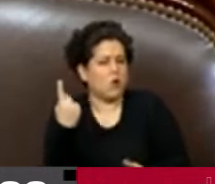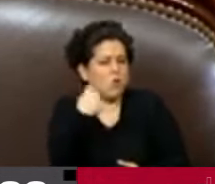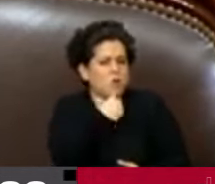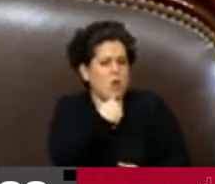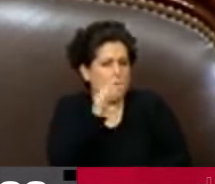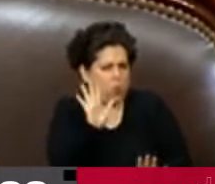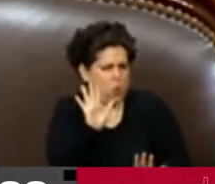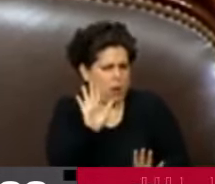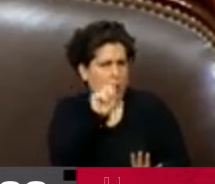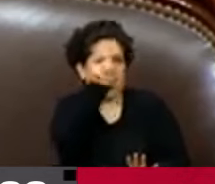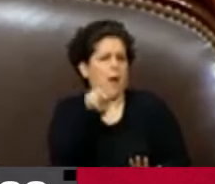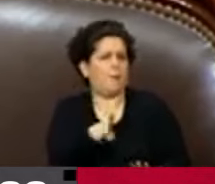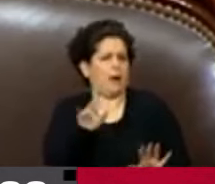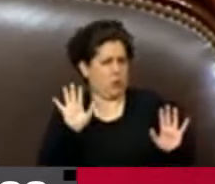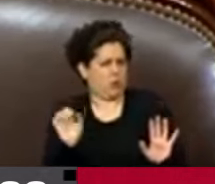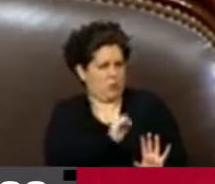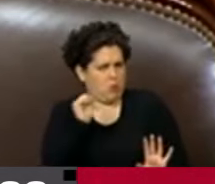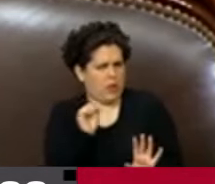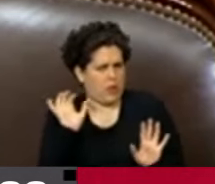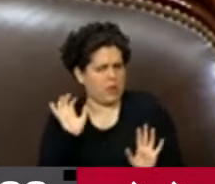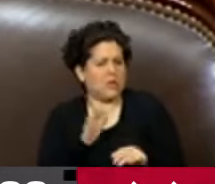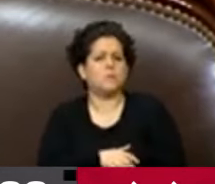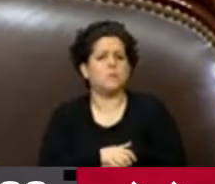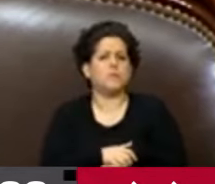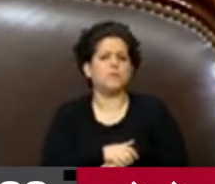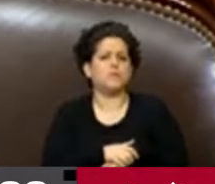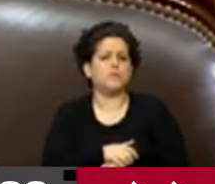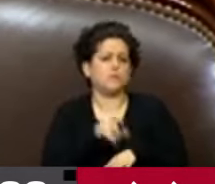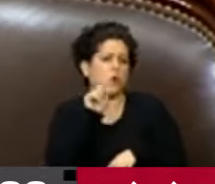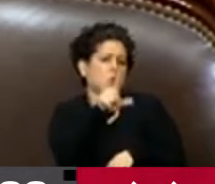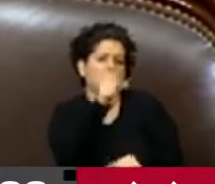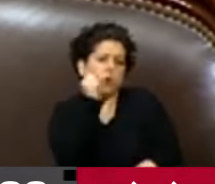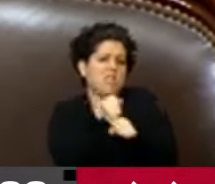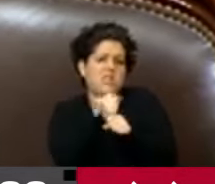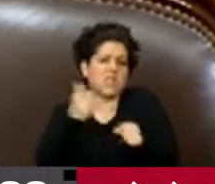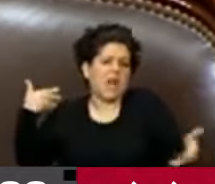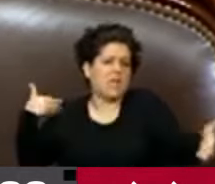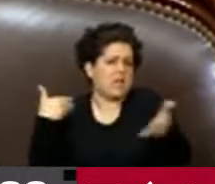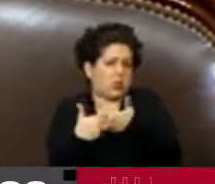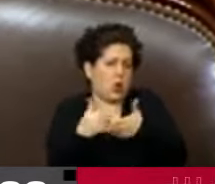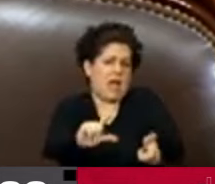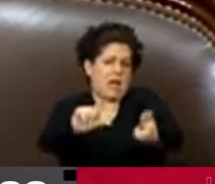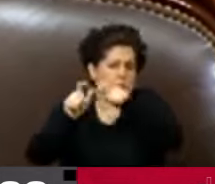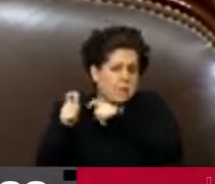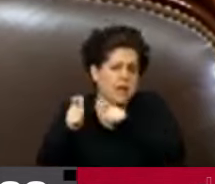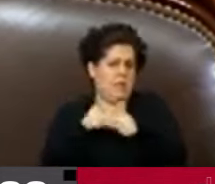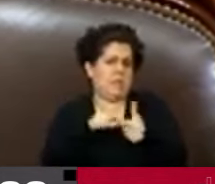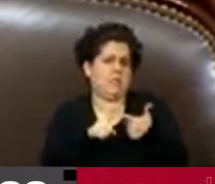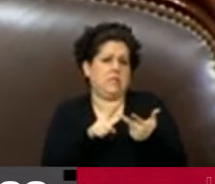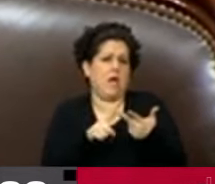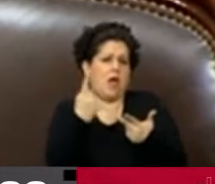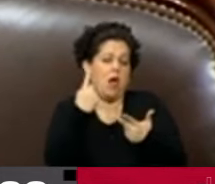pregunta muy relevante. Por su gran trayectoria, su dilatada experiencia, un